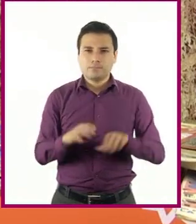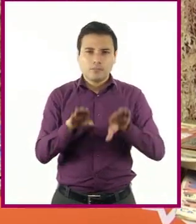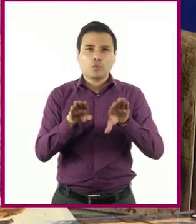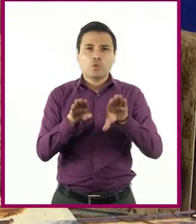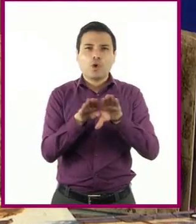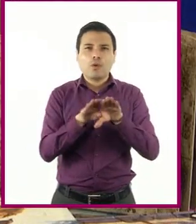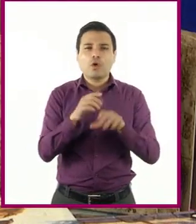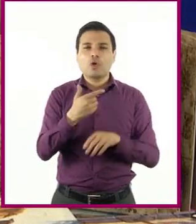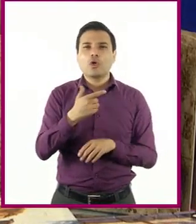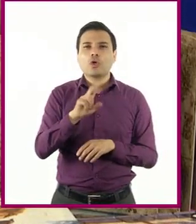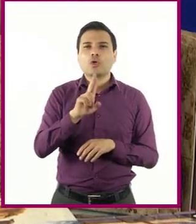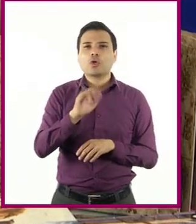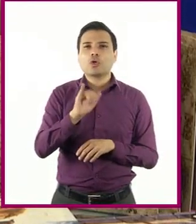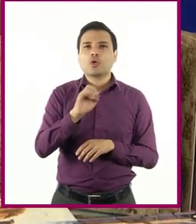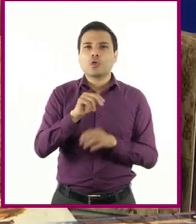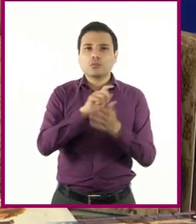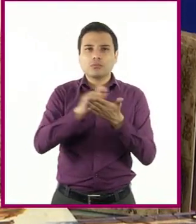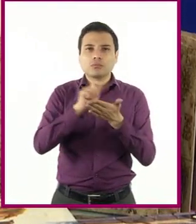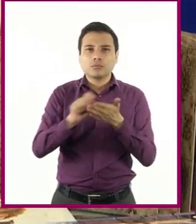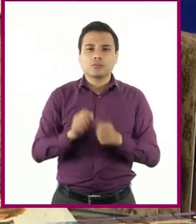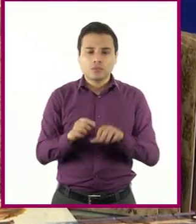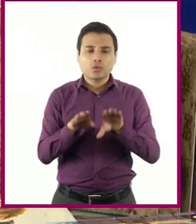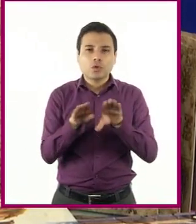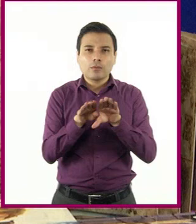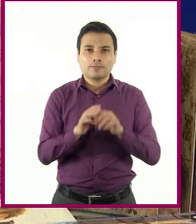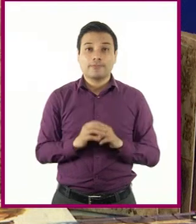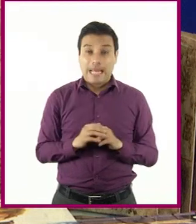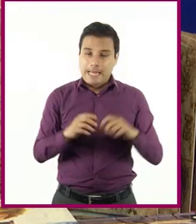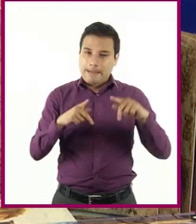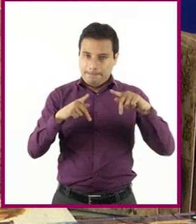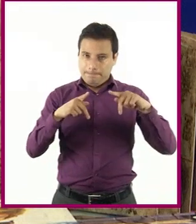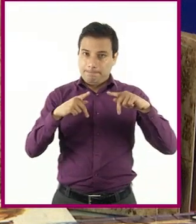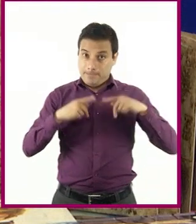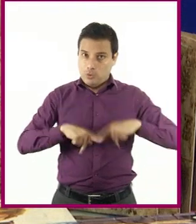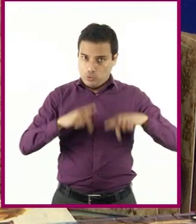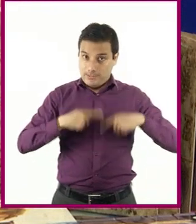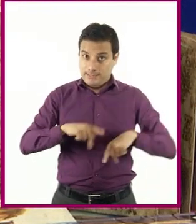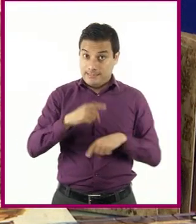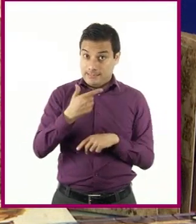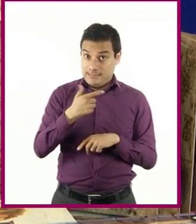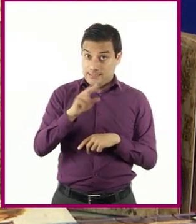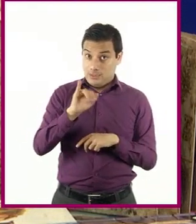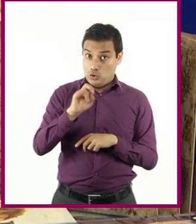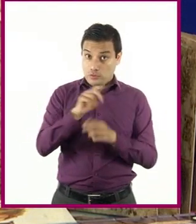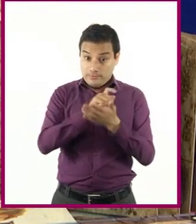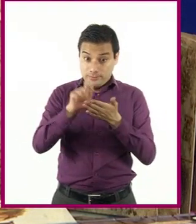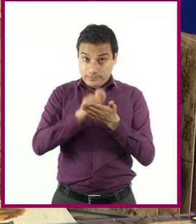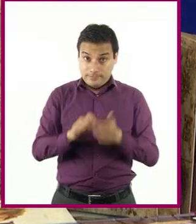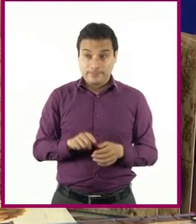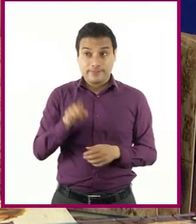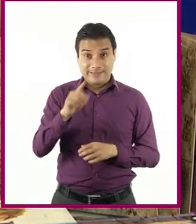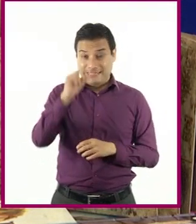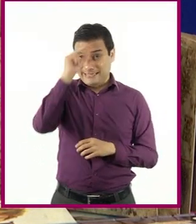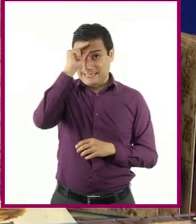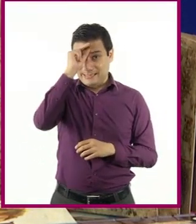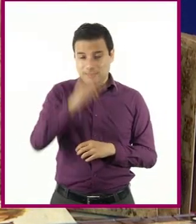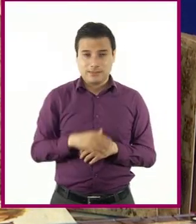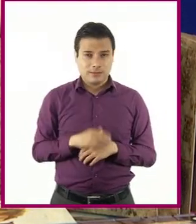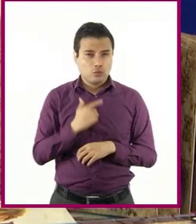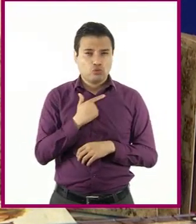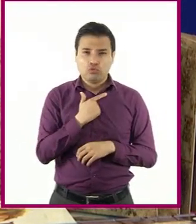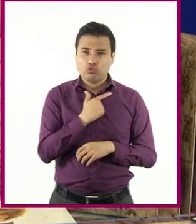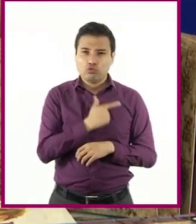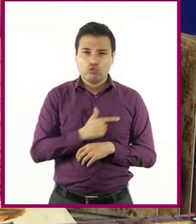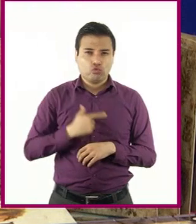guión? Los guionistas son personas muy inteligentes y creativas que disfrutan mucho de las historietas. Imaginan